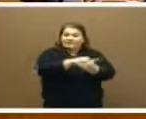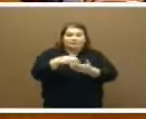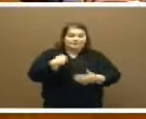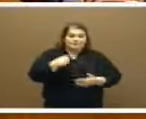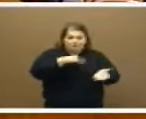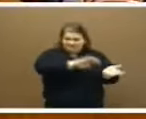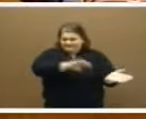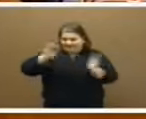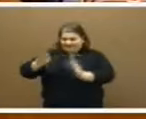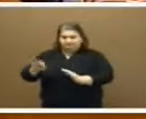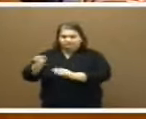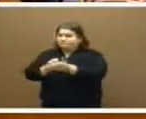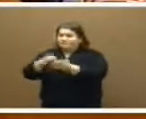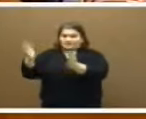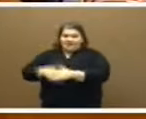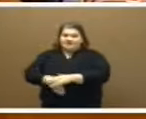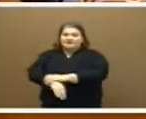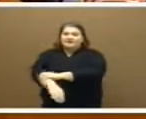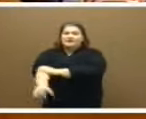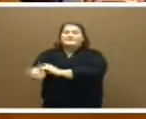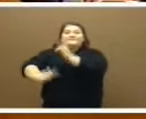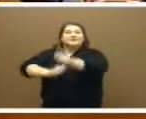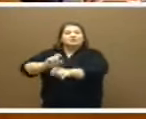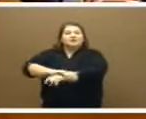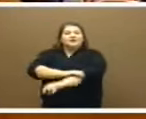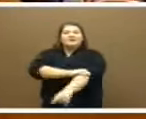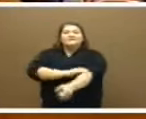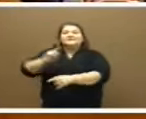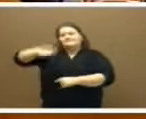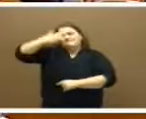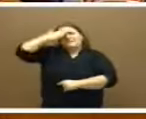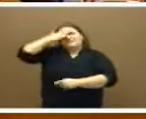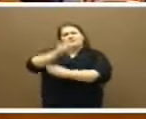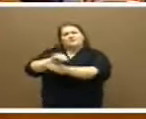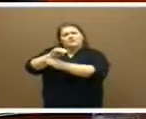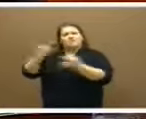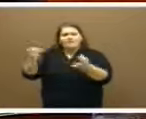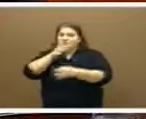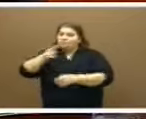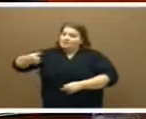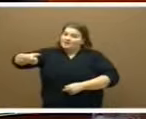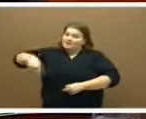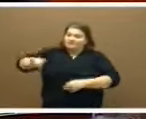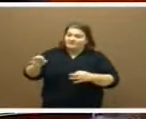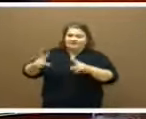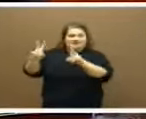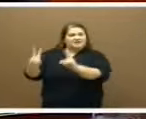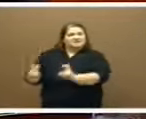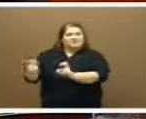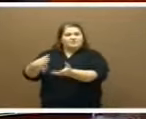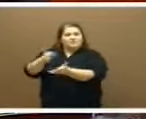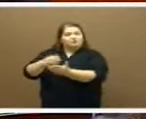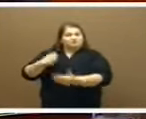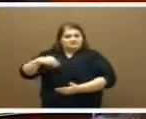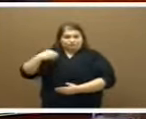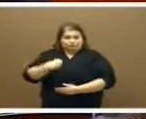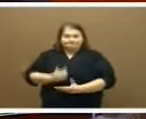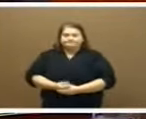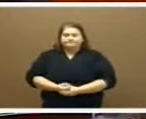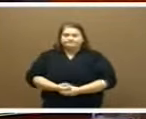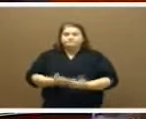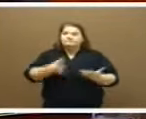y, por otro lado, sin duda alguna, a las personas, a los pacientes que tienen, ¿verdad?, que estar ingresados en ese centro. Y en ese